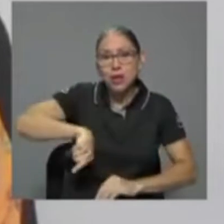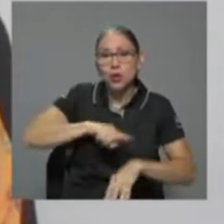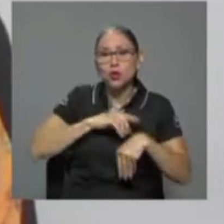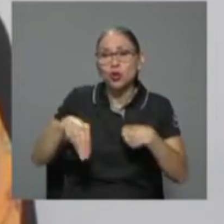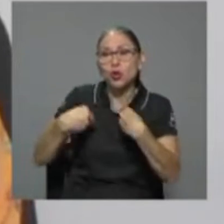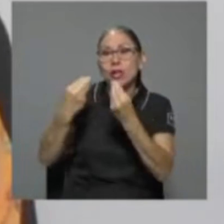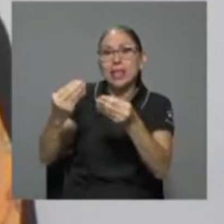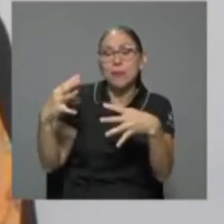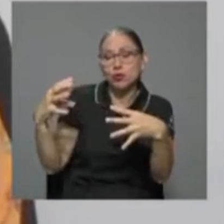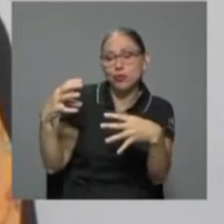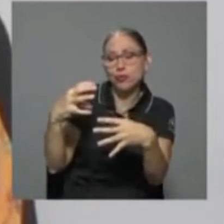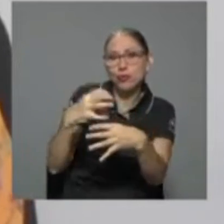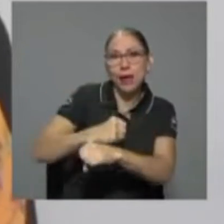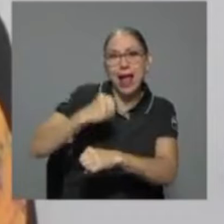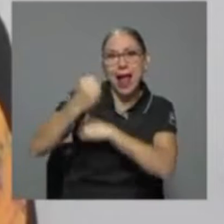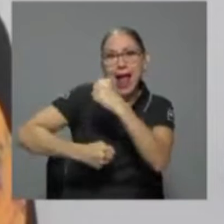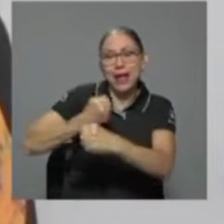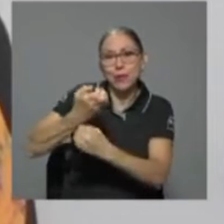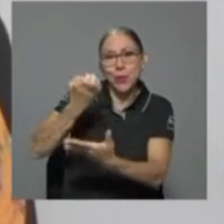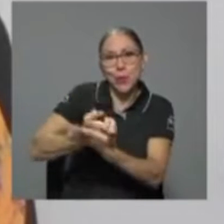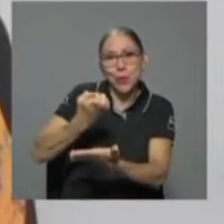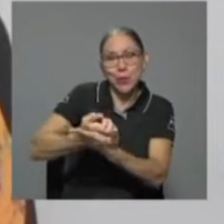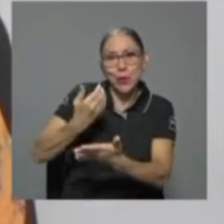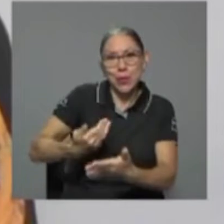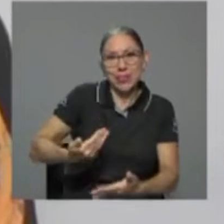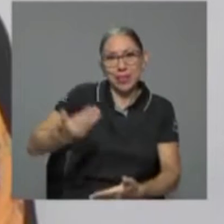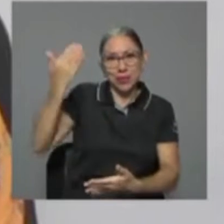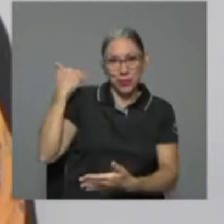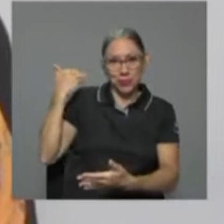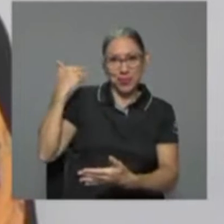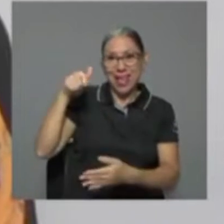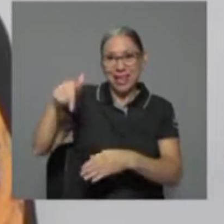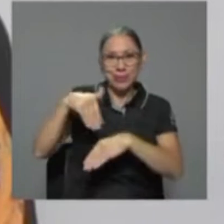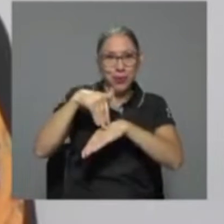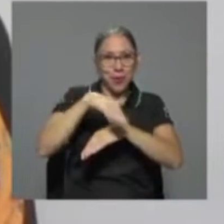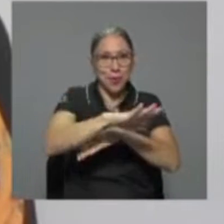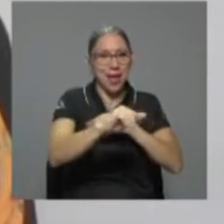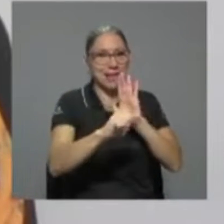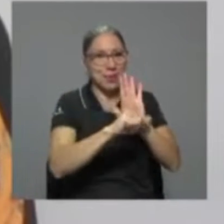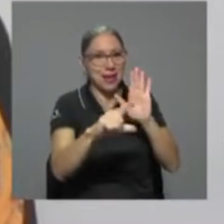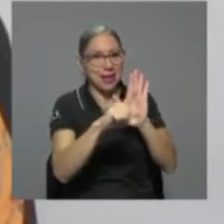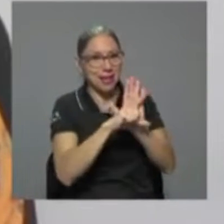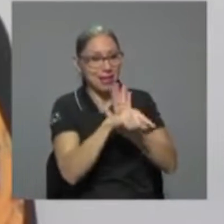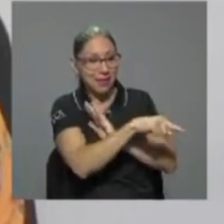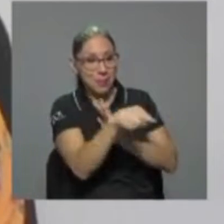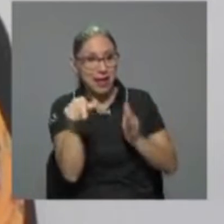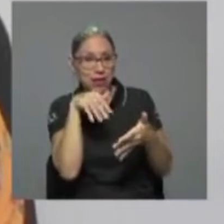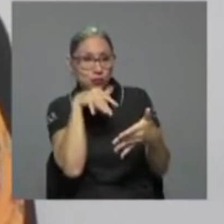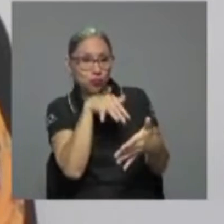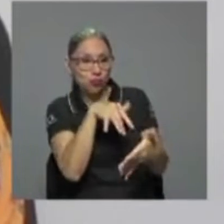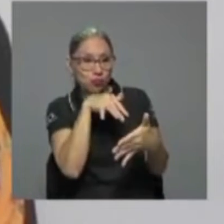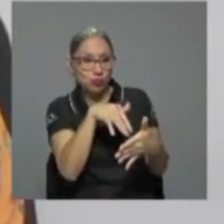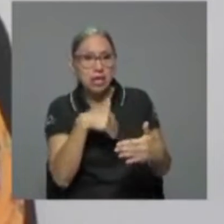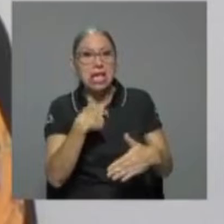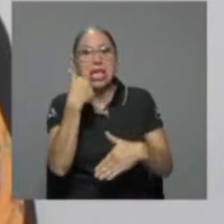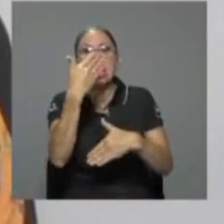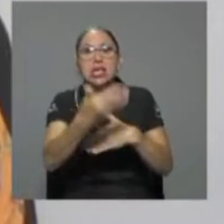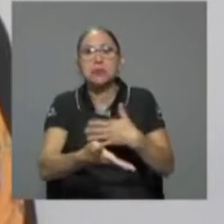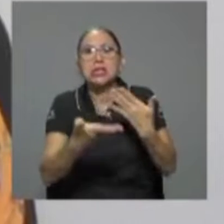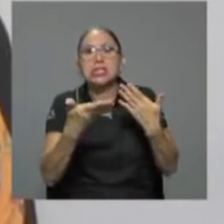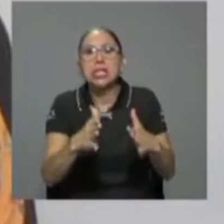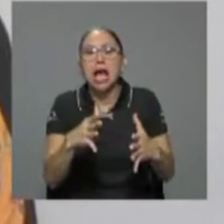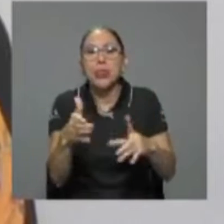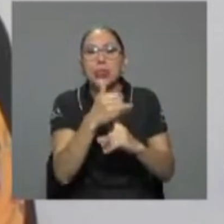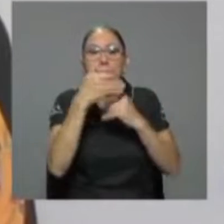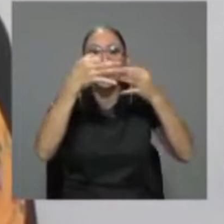año económico anterior a la Asamblea Legislativa para su estudio y posterior dictamen ya desde el punto de